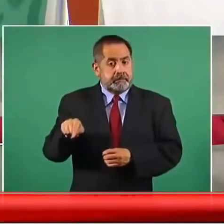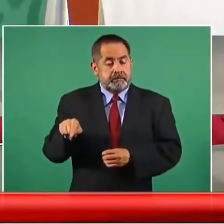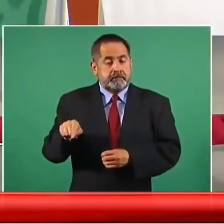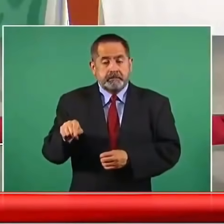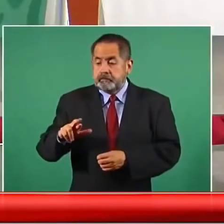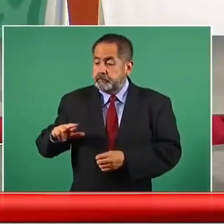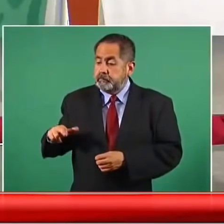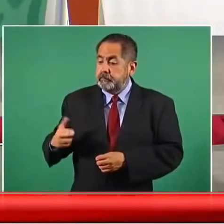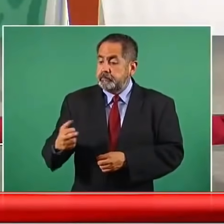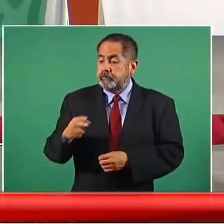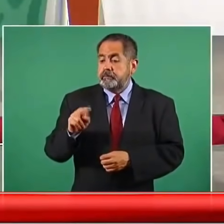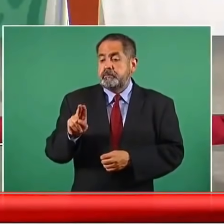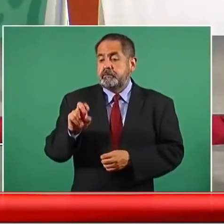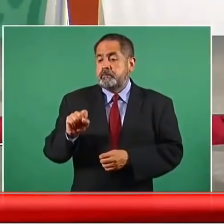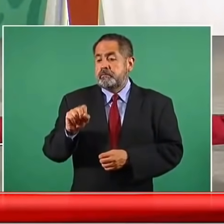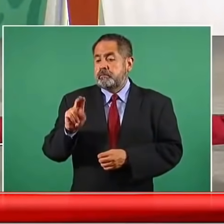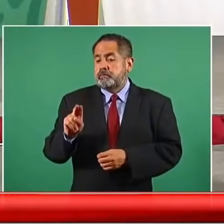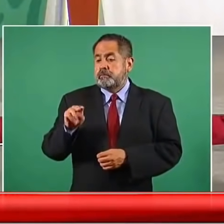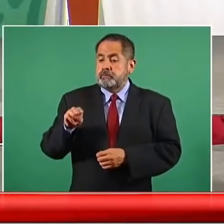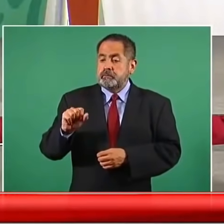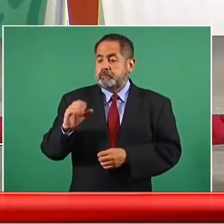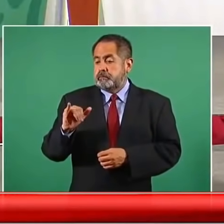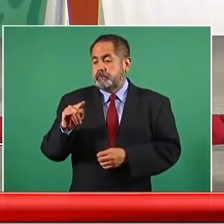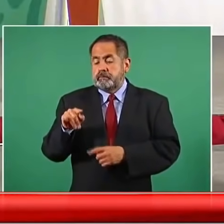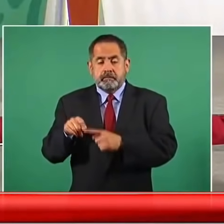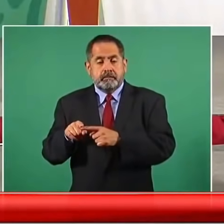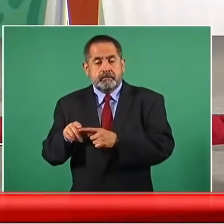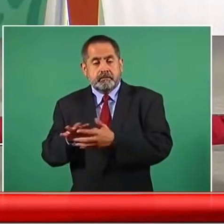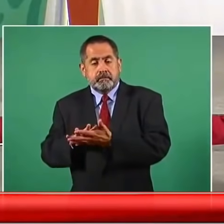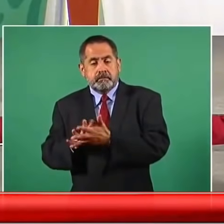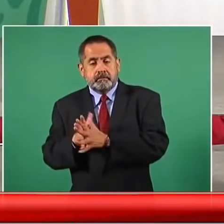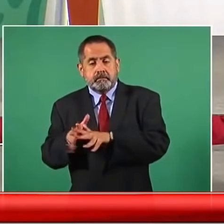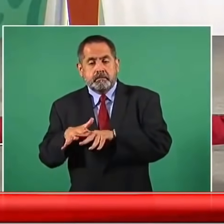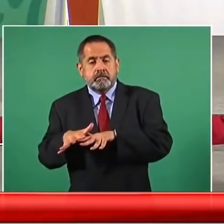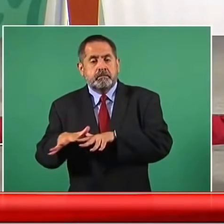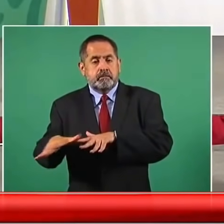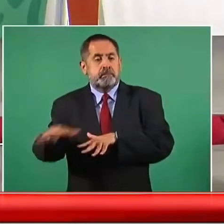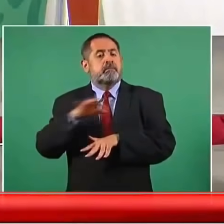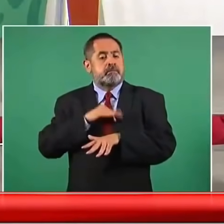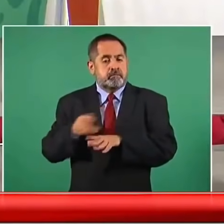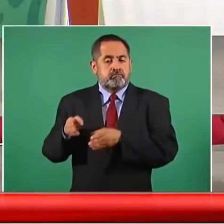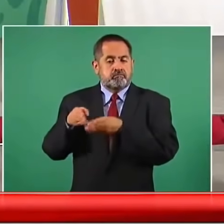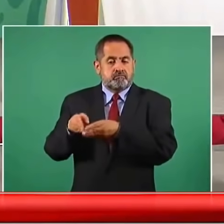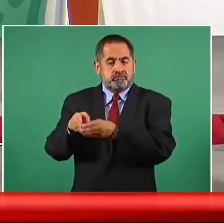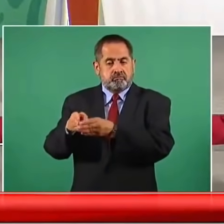el río Sumacinta ya se convierte en navegable.